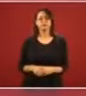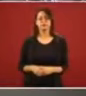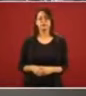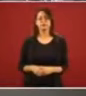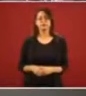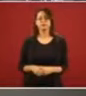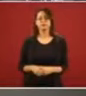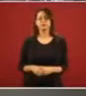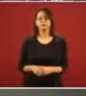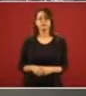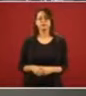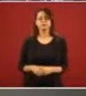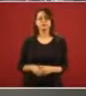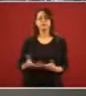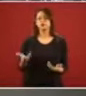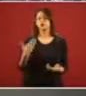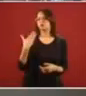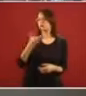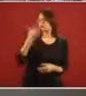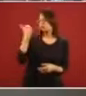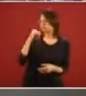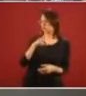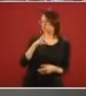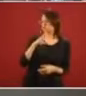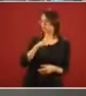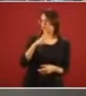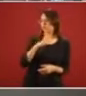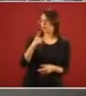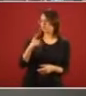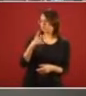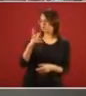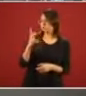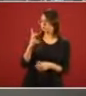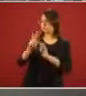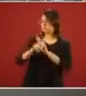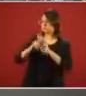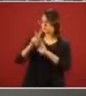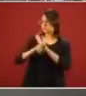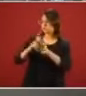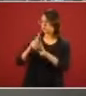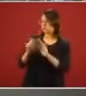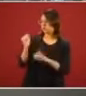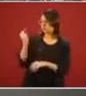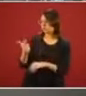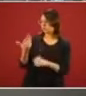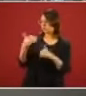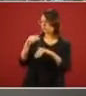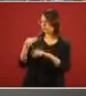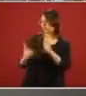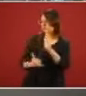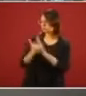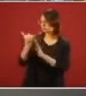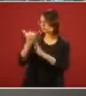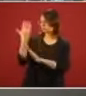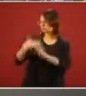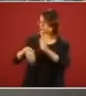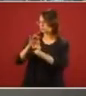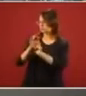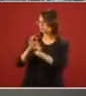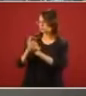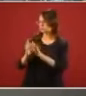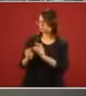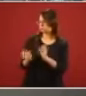si hicieron de los cuarteles un video, si no, lo podemos